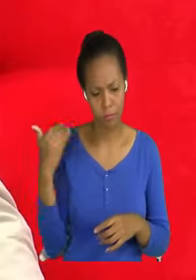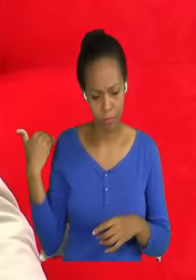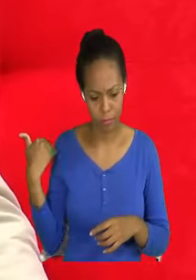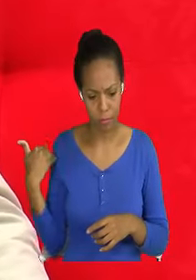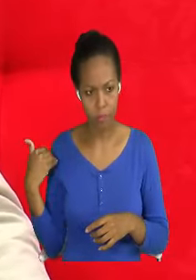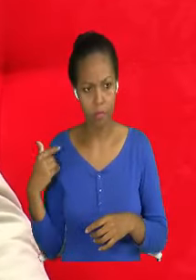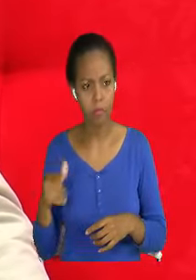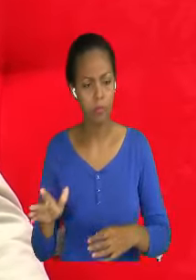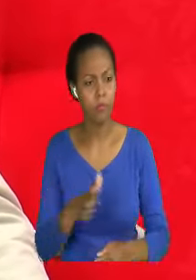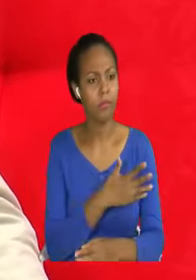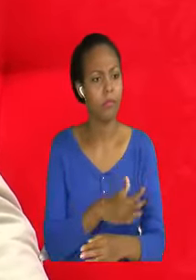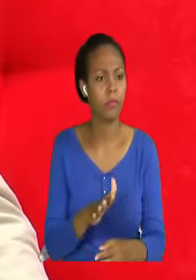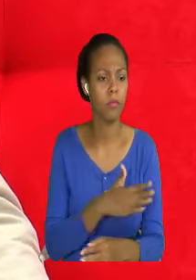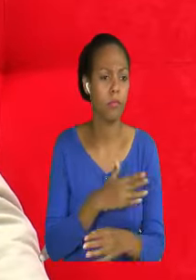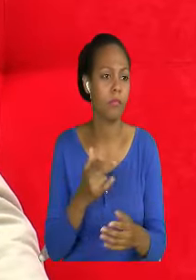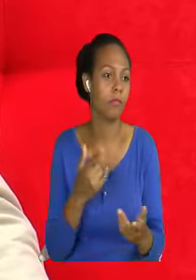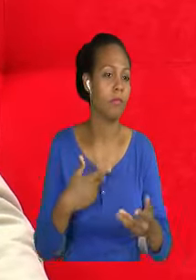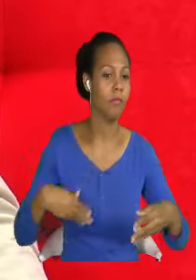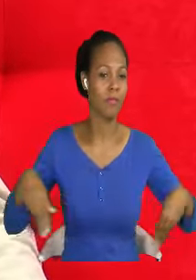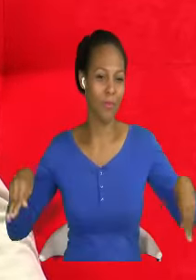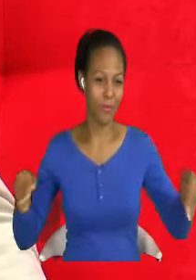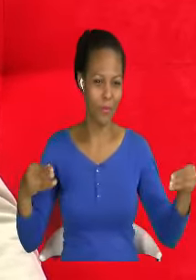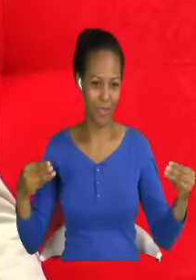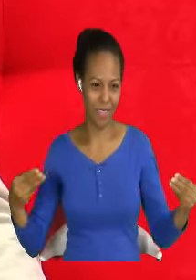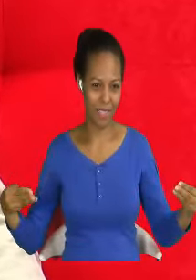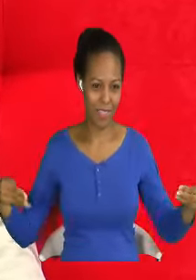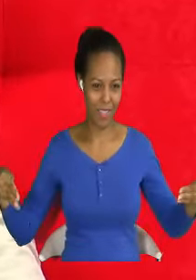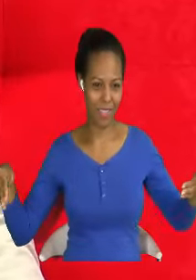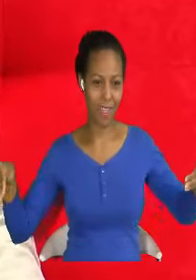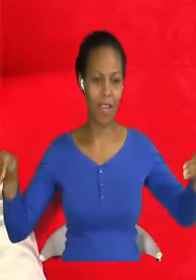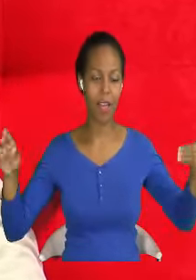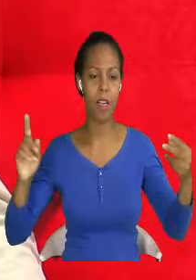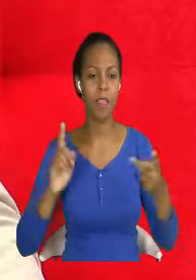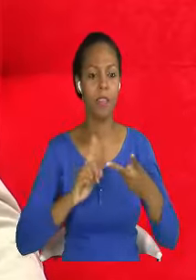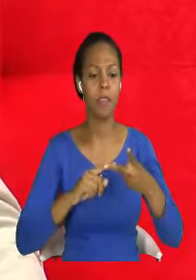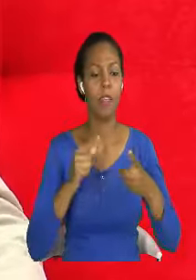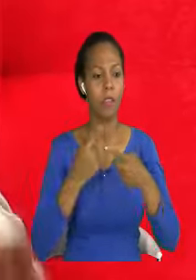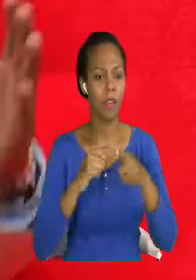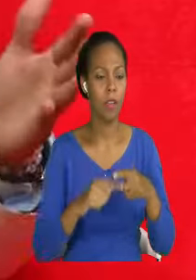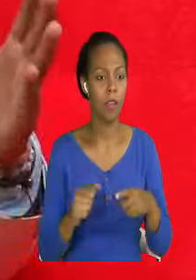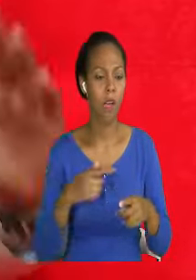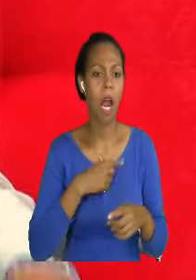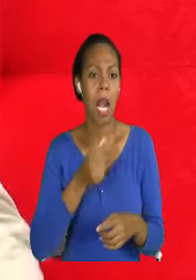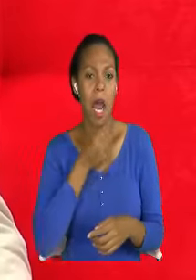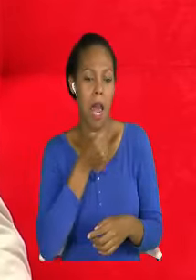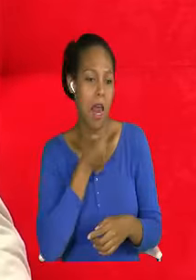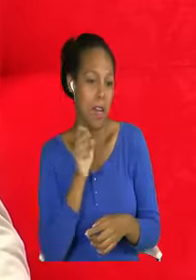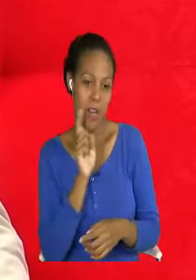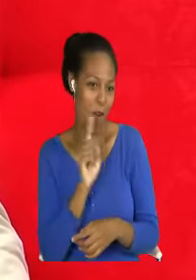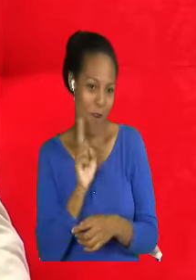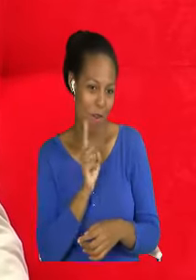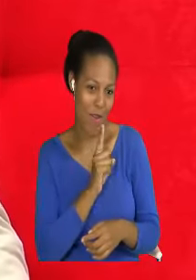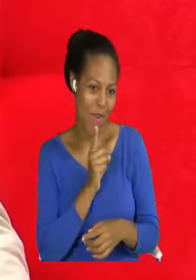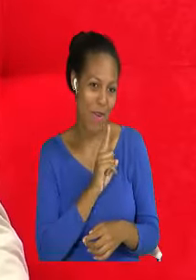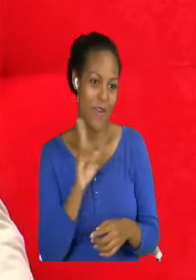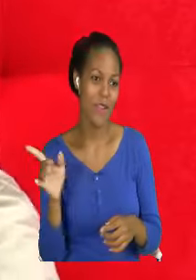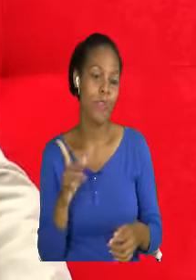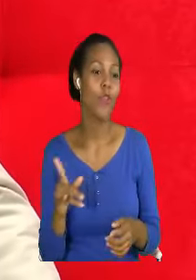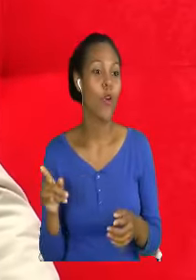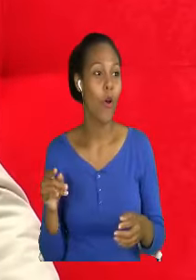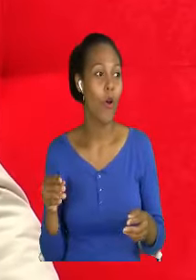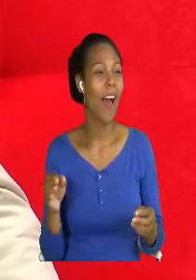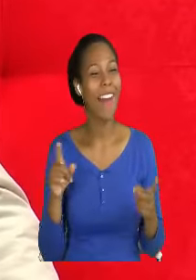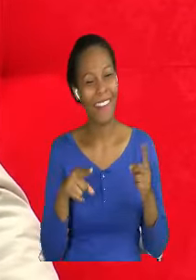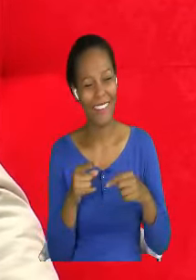había trabajado en música folclórica, había trabajado algunas fusiones, no cantándolas. En la música de gaita sí había cantado muchas